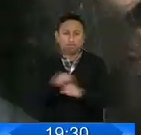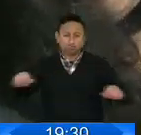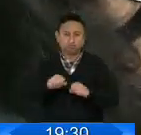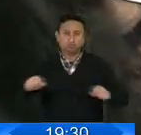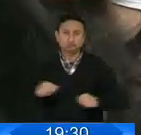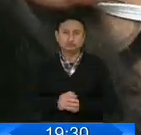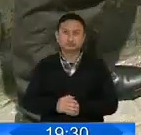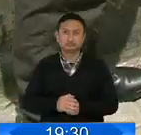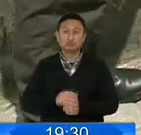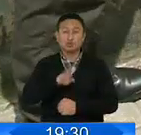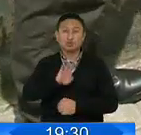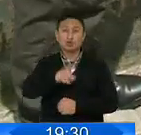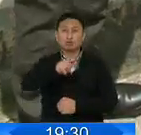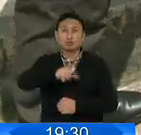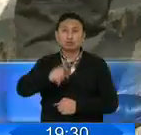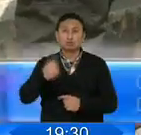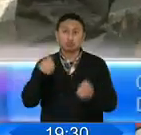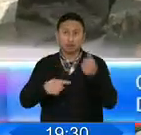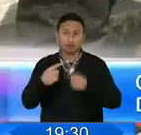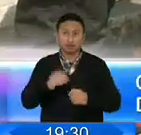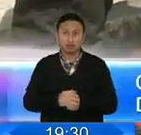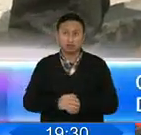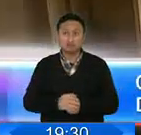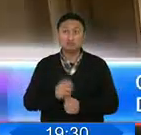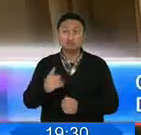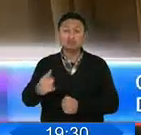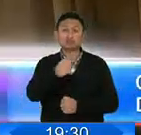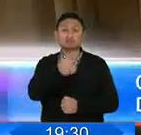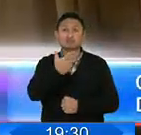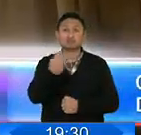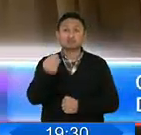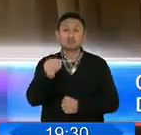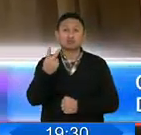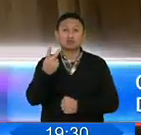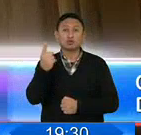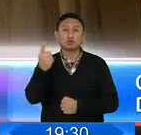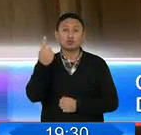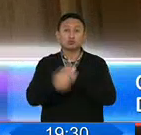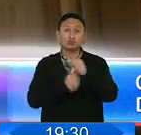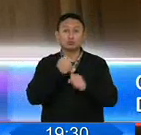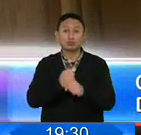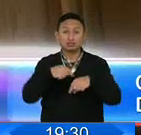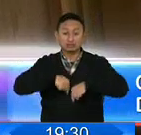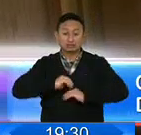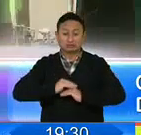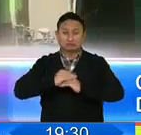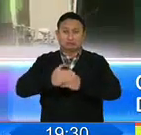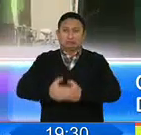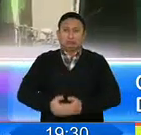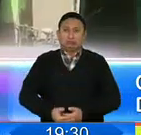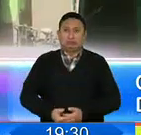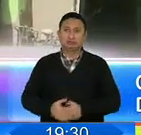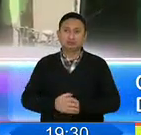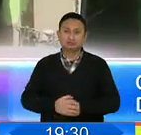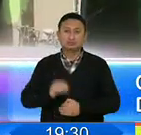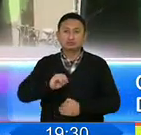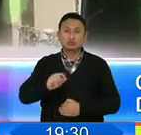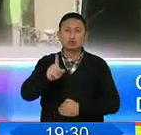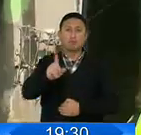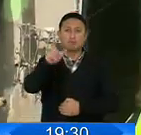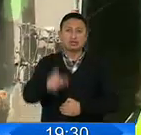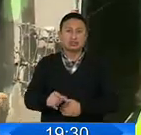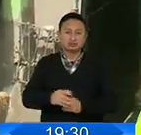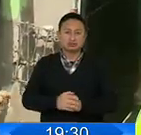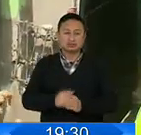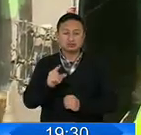dejó 4 personas heridas, entre ellas una joven de 21 años en estado de gestación. Sí, una persona está herida con